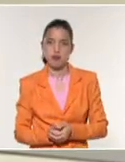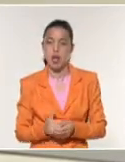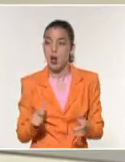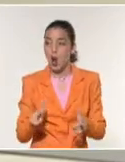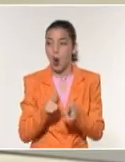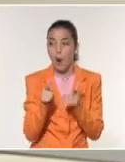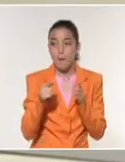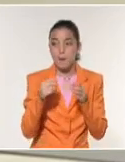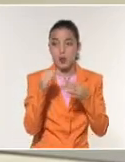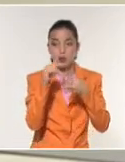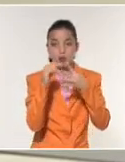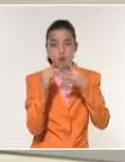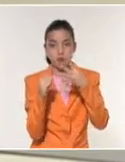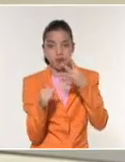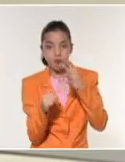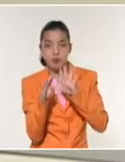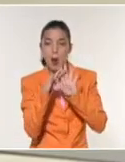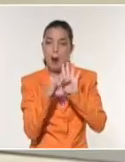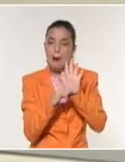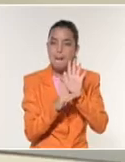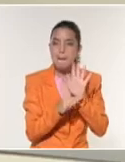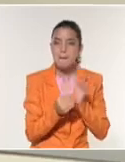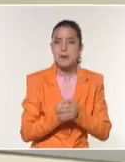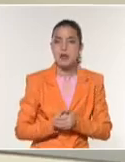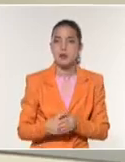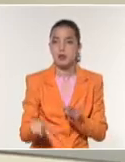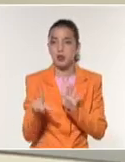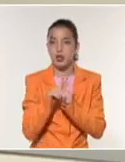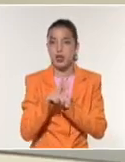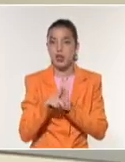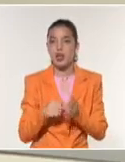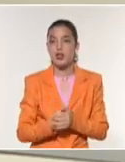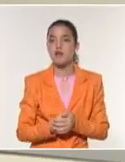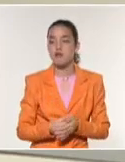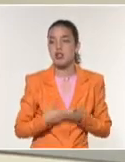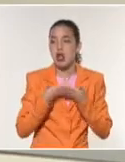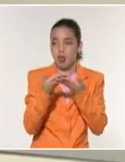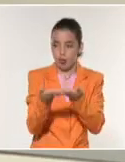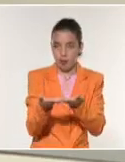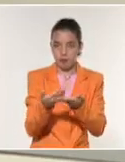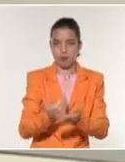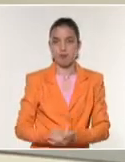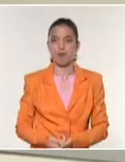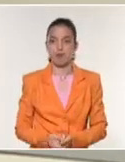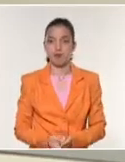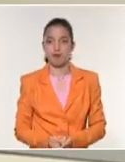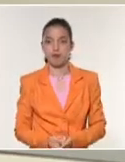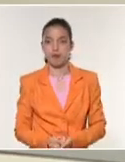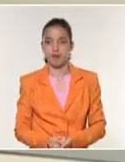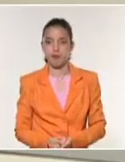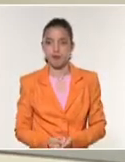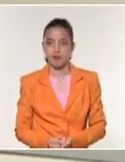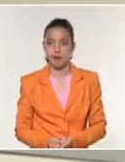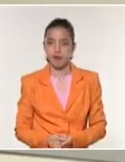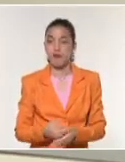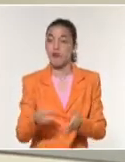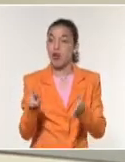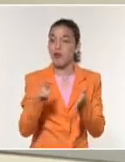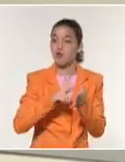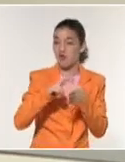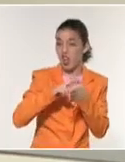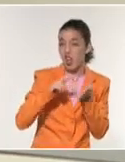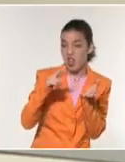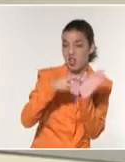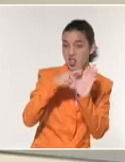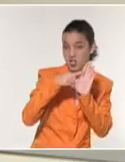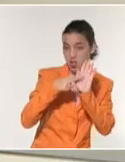que establece la ley y se le concedió. En la propia resolución que se le